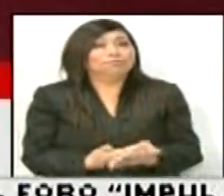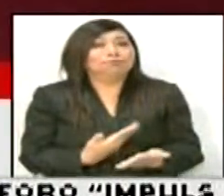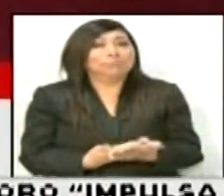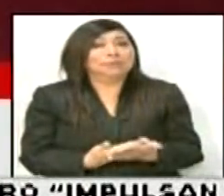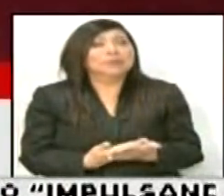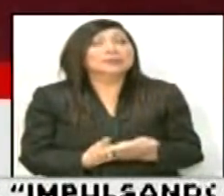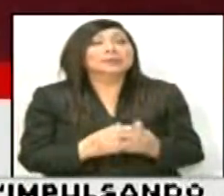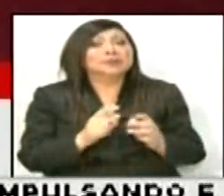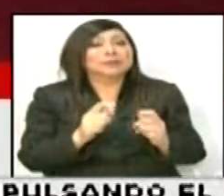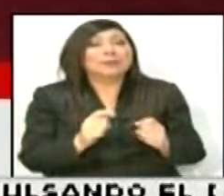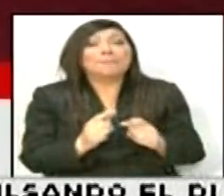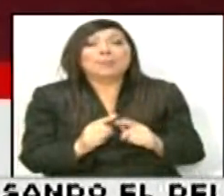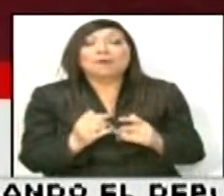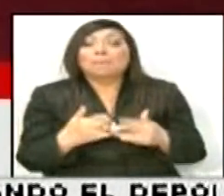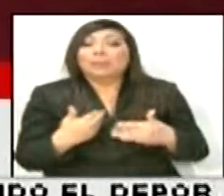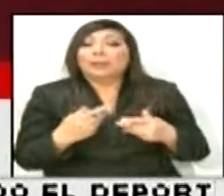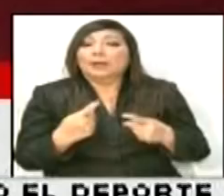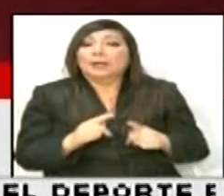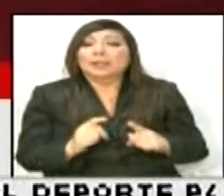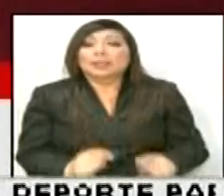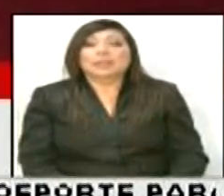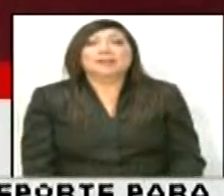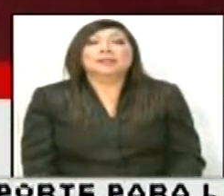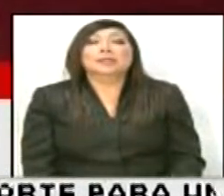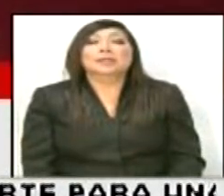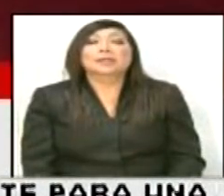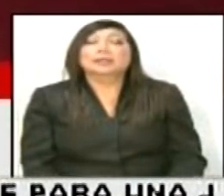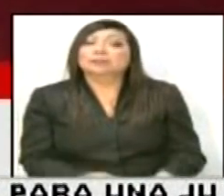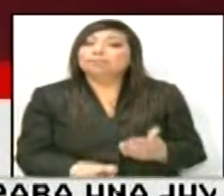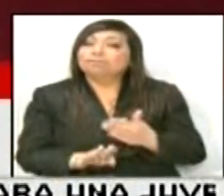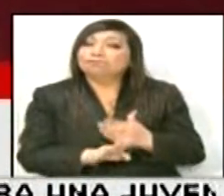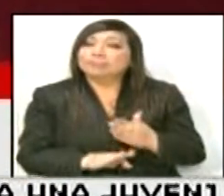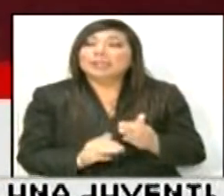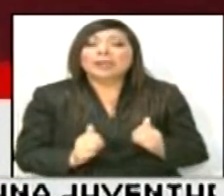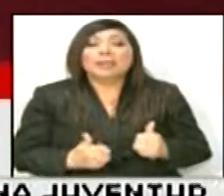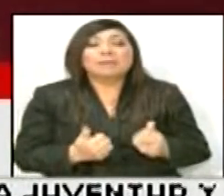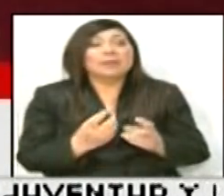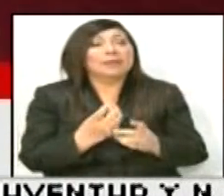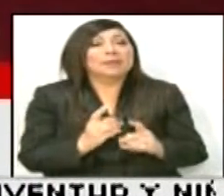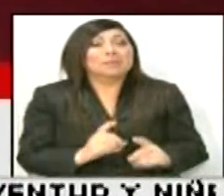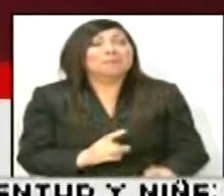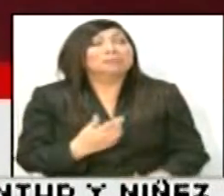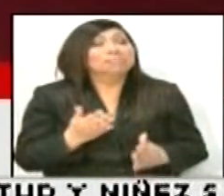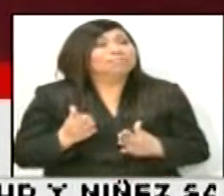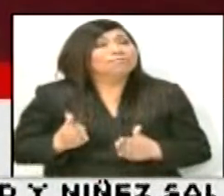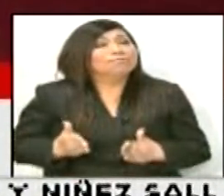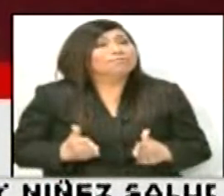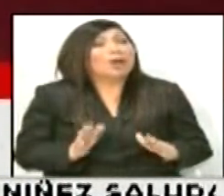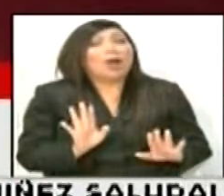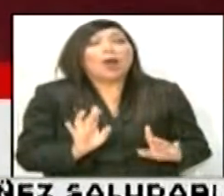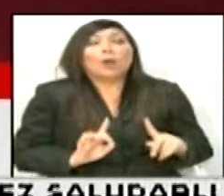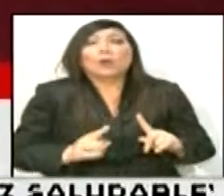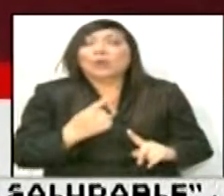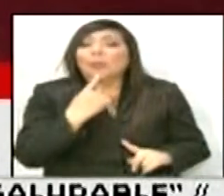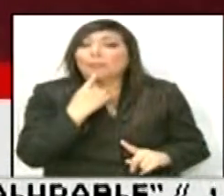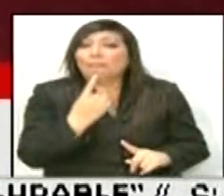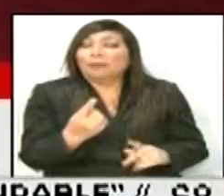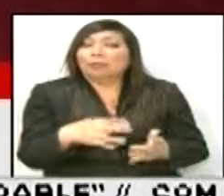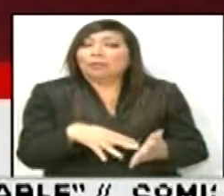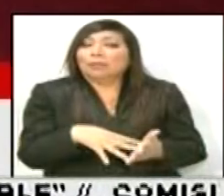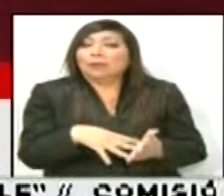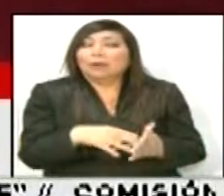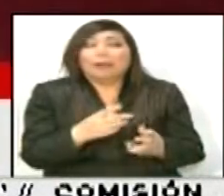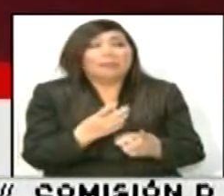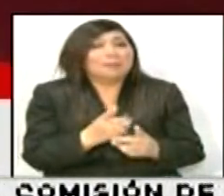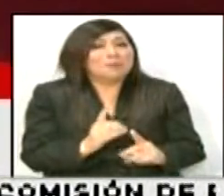y calificados, y para poder permitir de esa manera consolidar la vida democrática. Por ahí algunos dicen se está debilitando